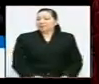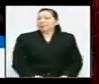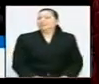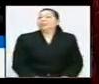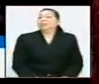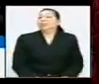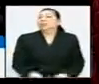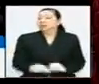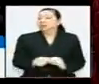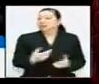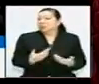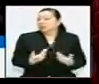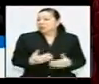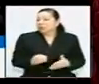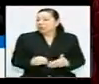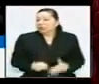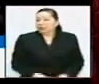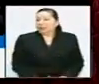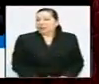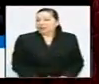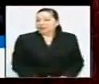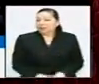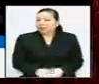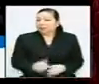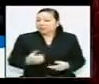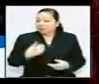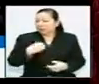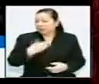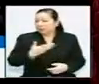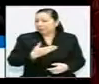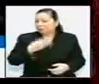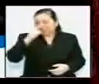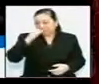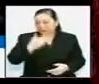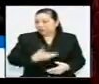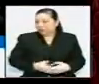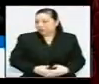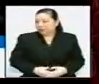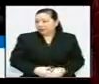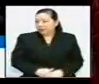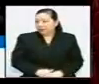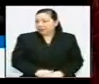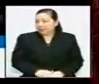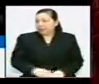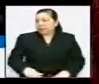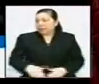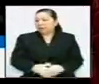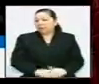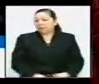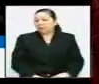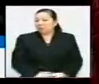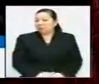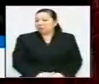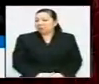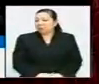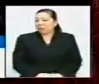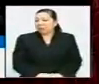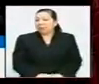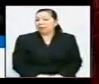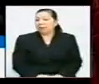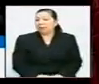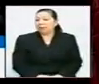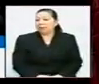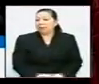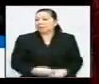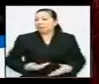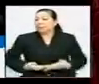Fiscalía de la Nación. En este caso debería pasar el caso de Martín Vizcarra para su evaluación y consideración. En la parte de